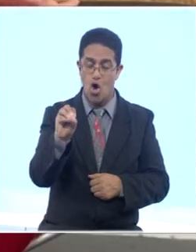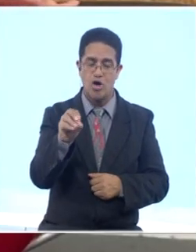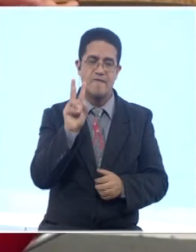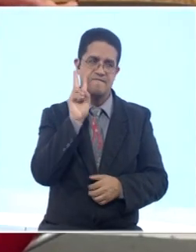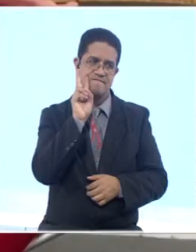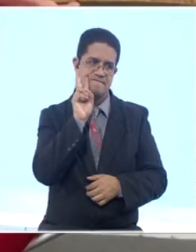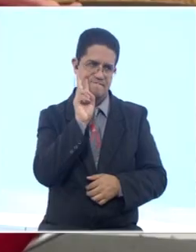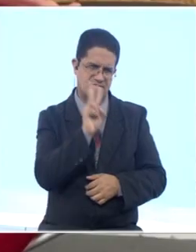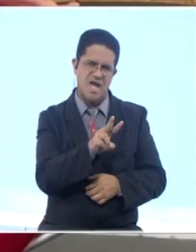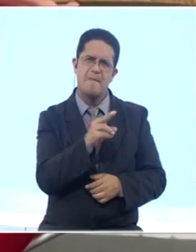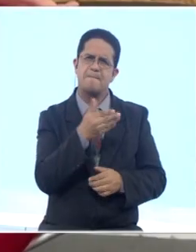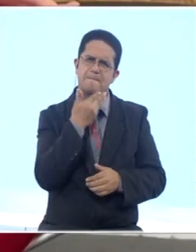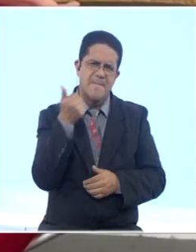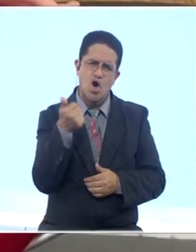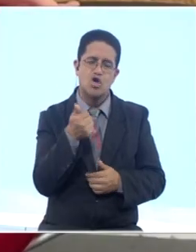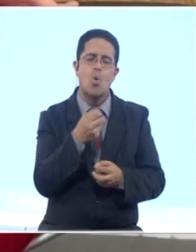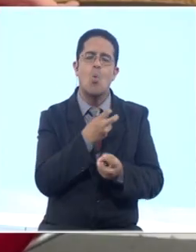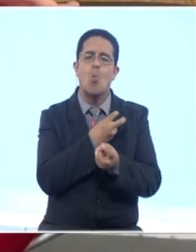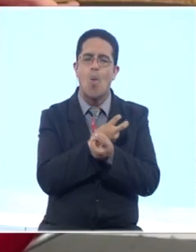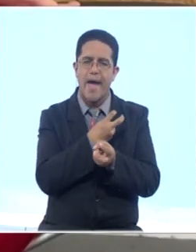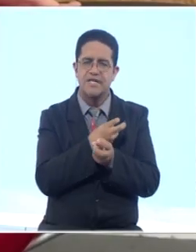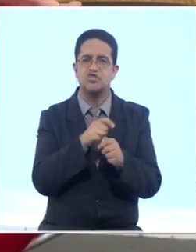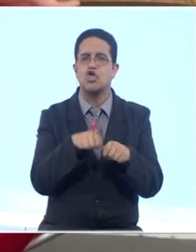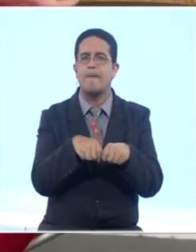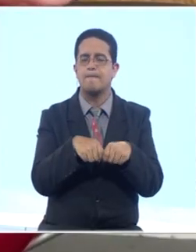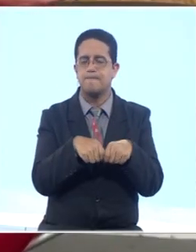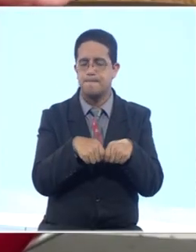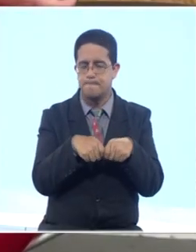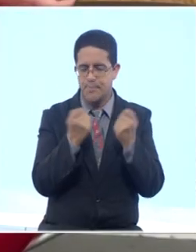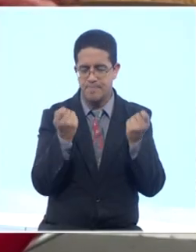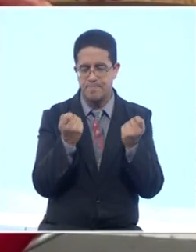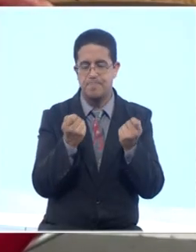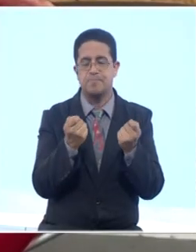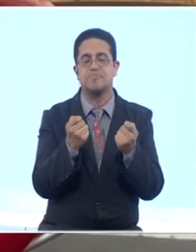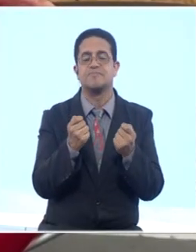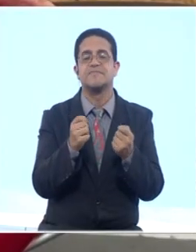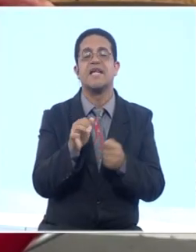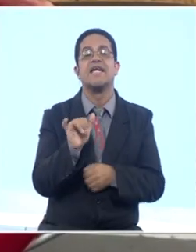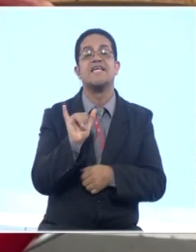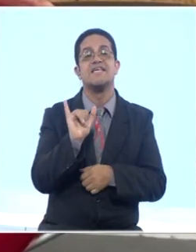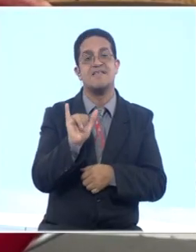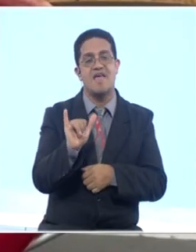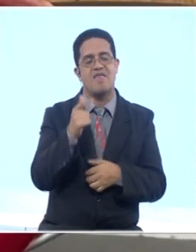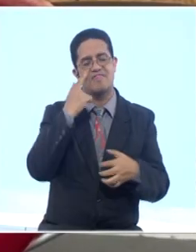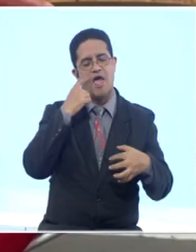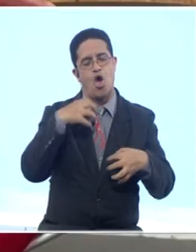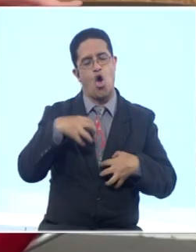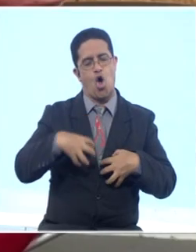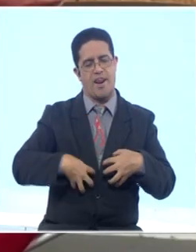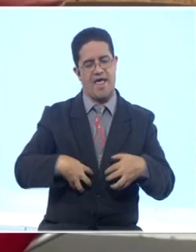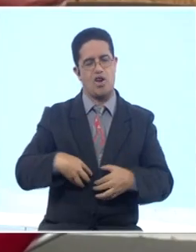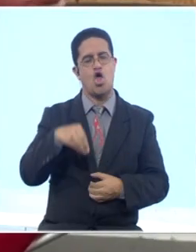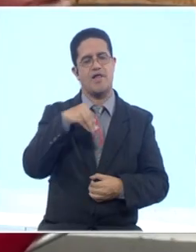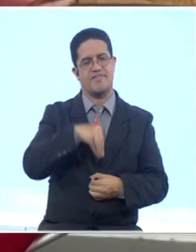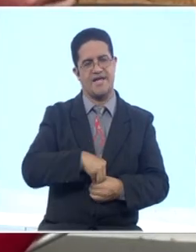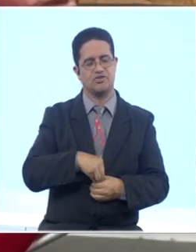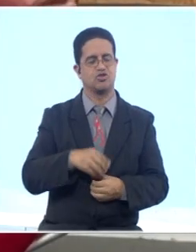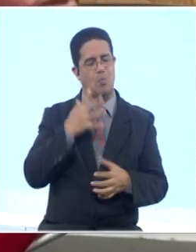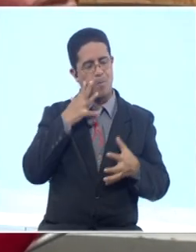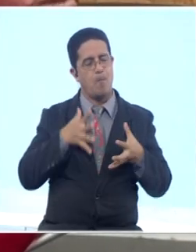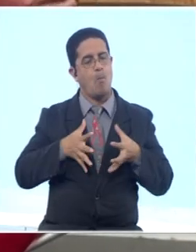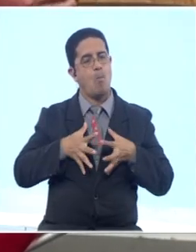de la parte ósea, fracturas, lesiones de huesos y de los órganos abdominales, por ejemplo,